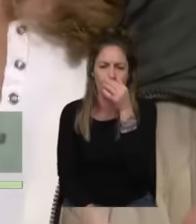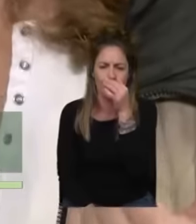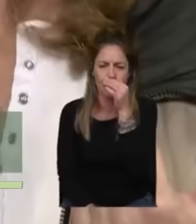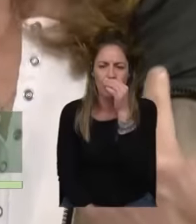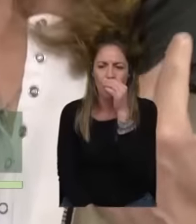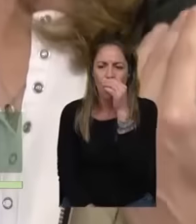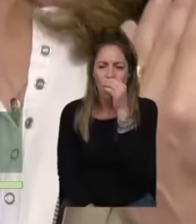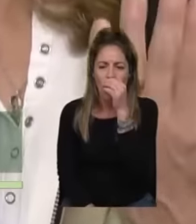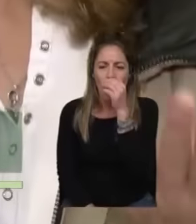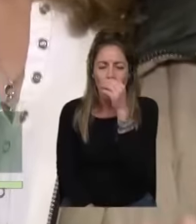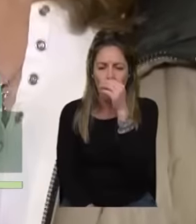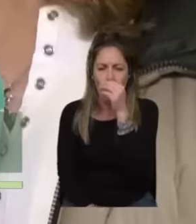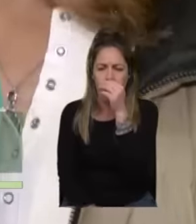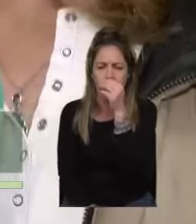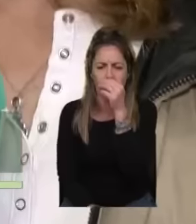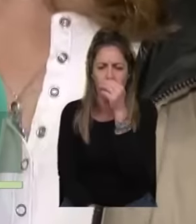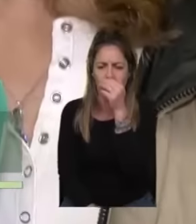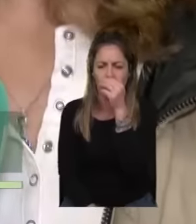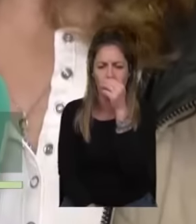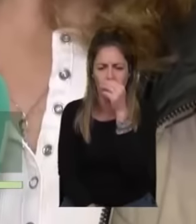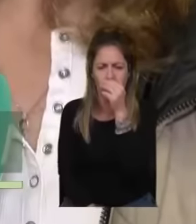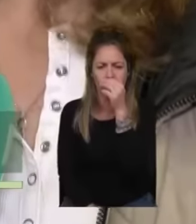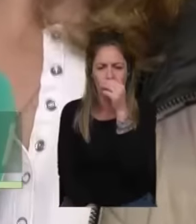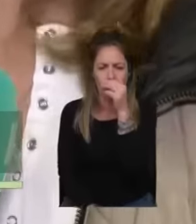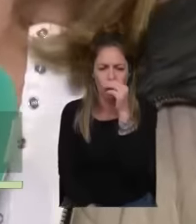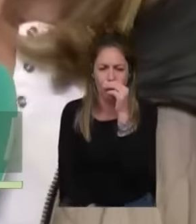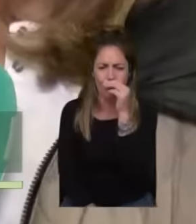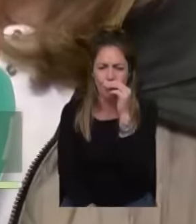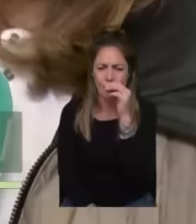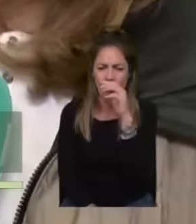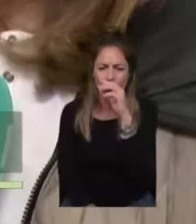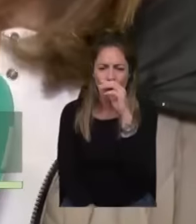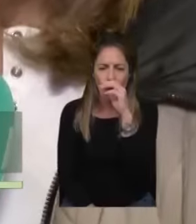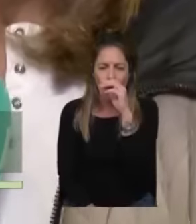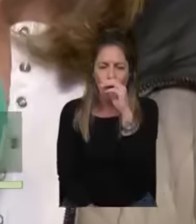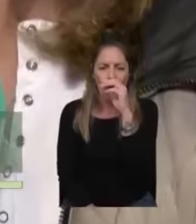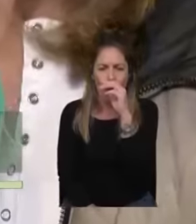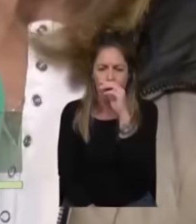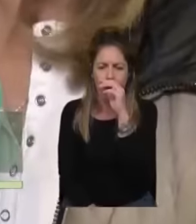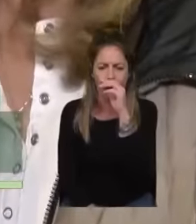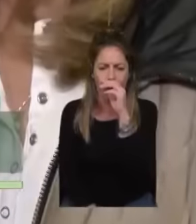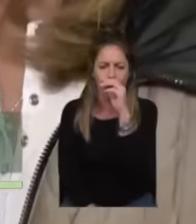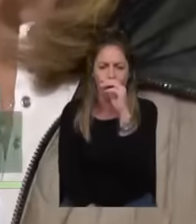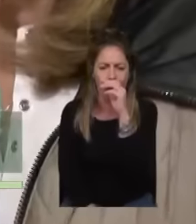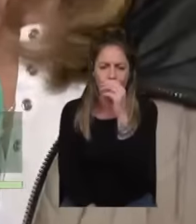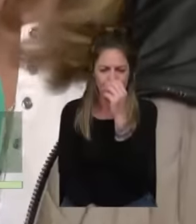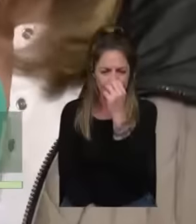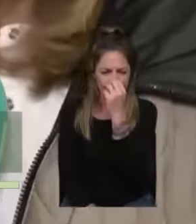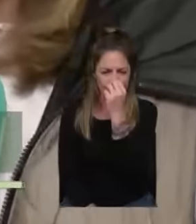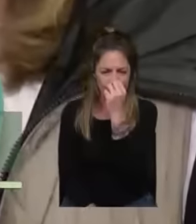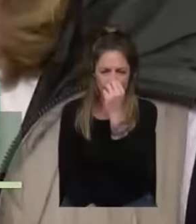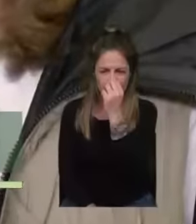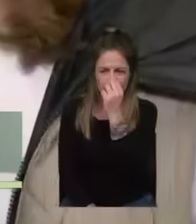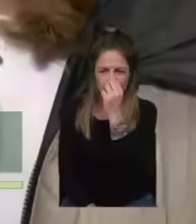Por lo cual, en esa cuestión, te diría un tanto destemplada con el tono que salió, lo que también demuestra es que no